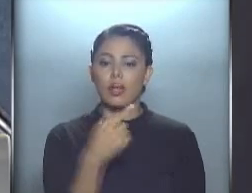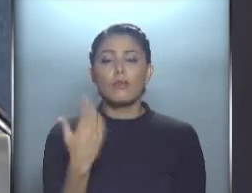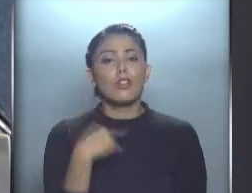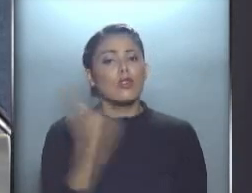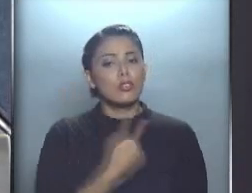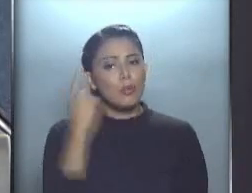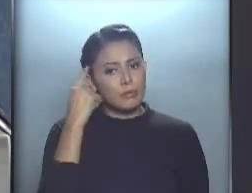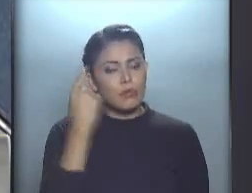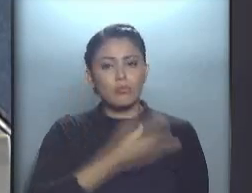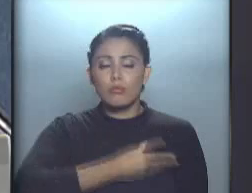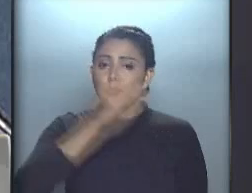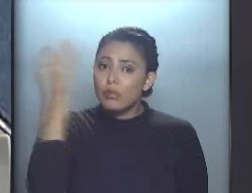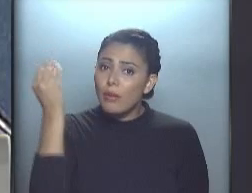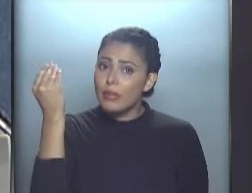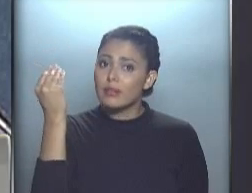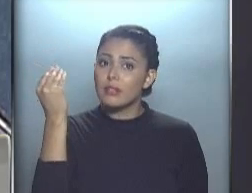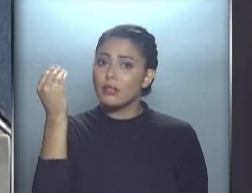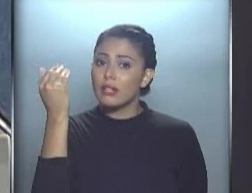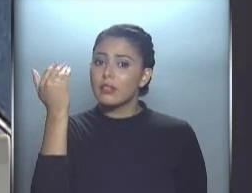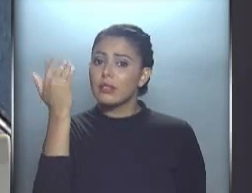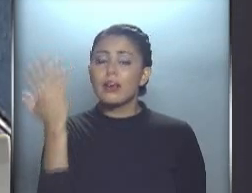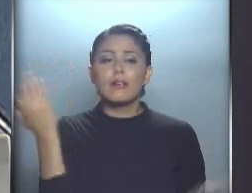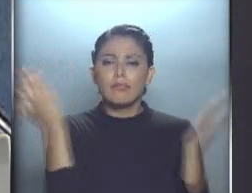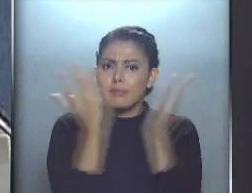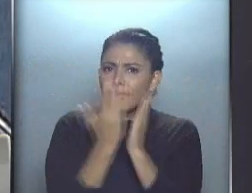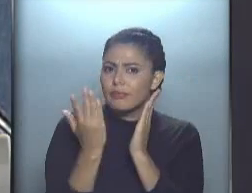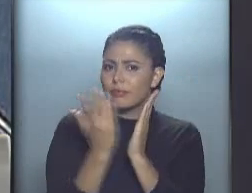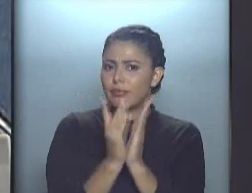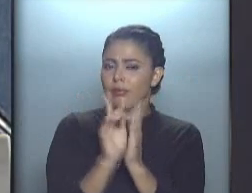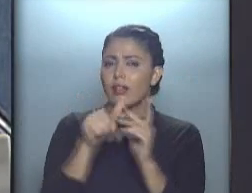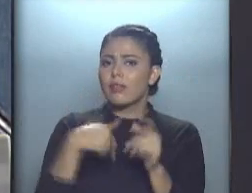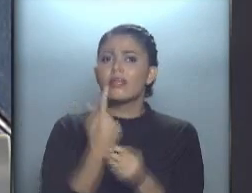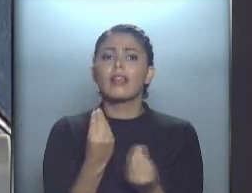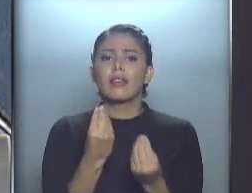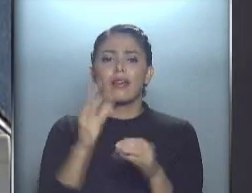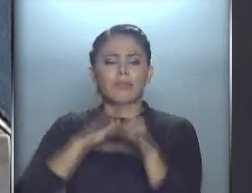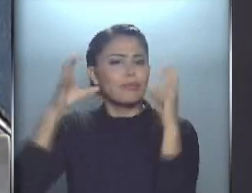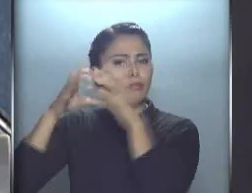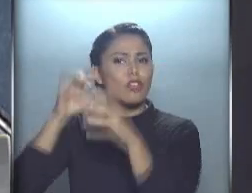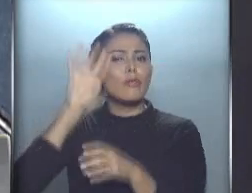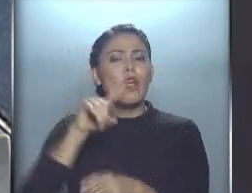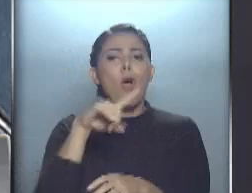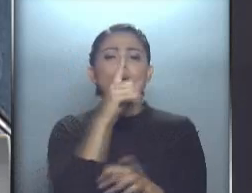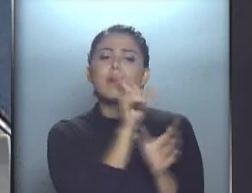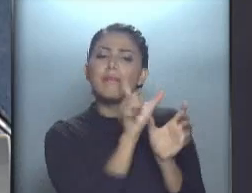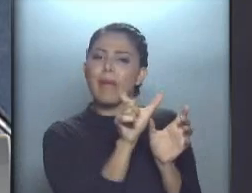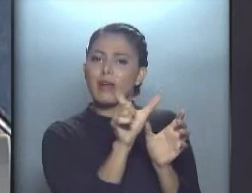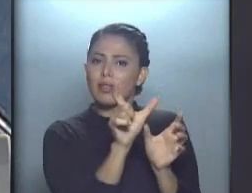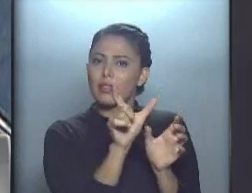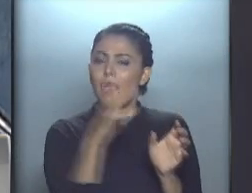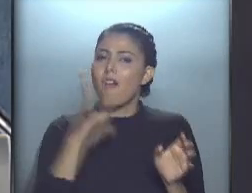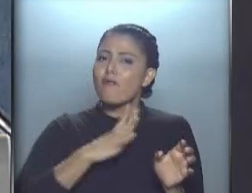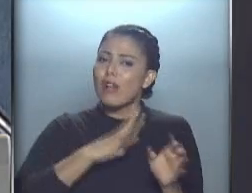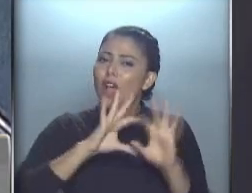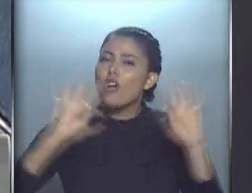consideramos que muchas veces los análisis están profundamente sesgados solamente ven una parte de la ecuación y no la